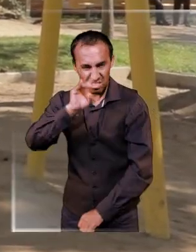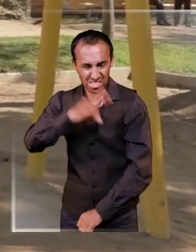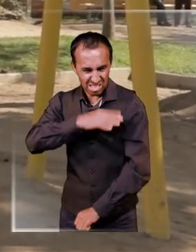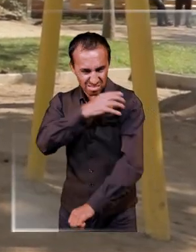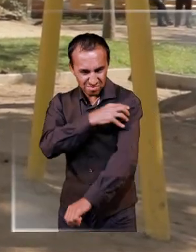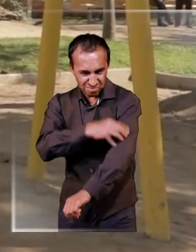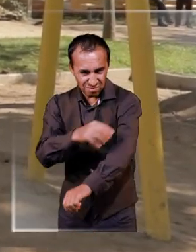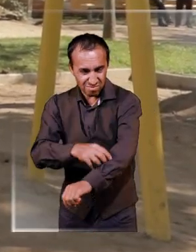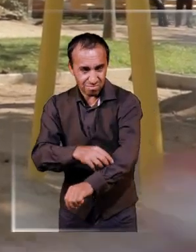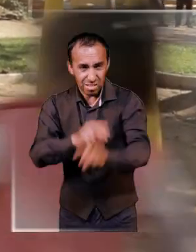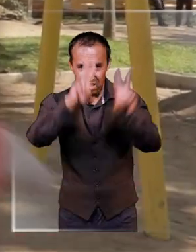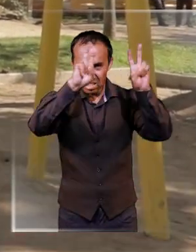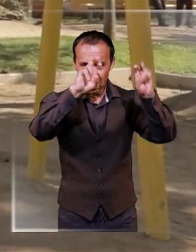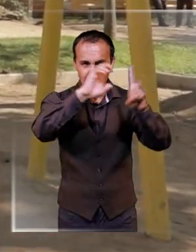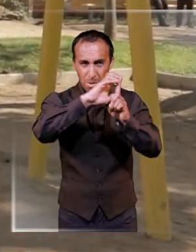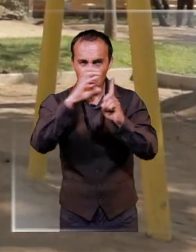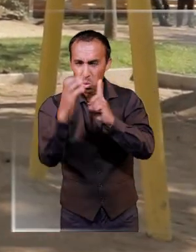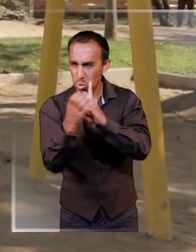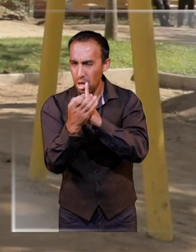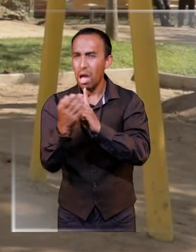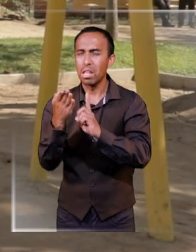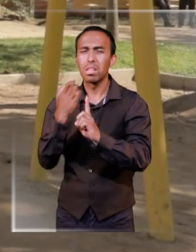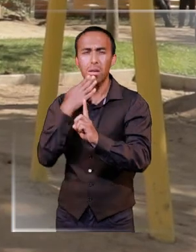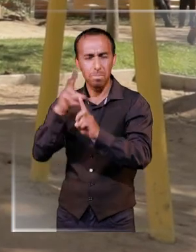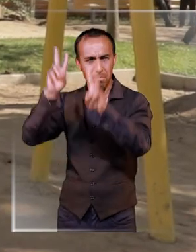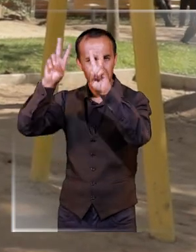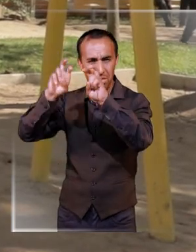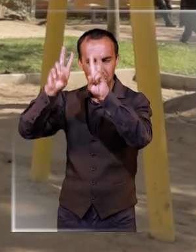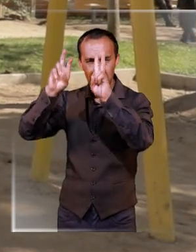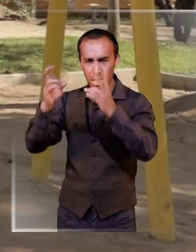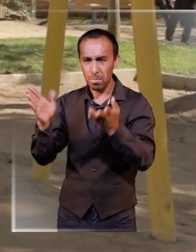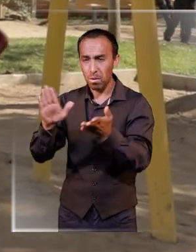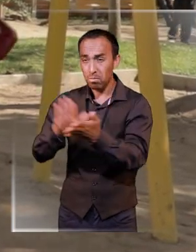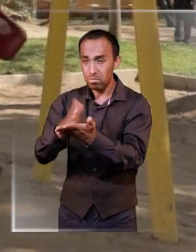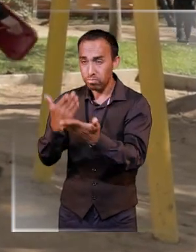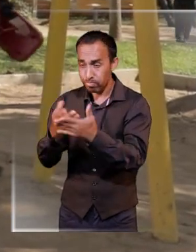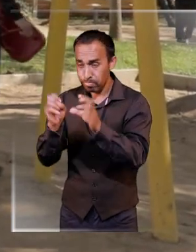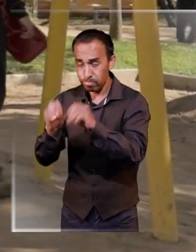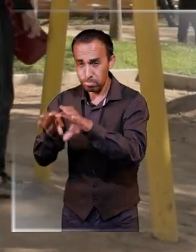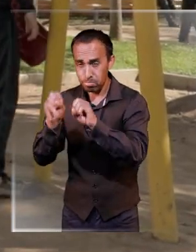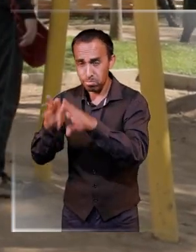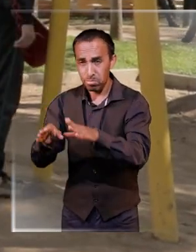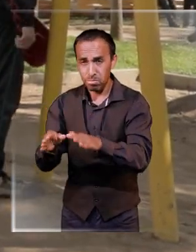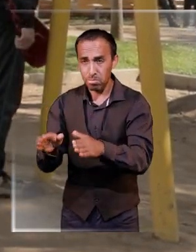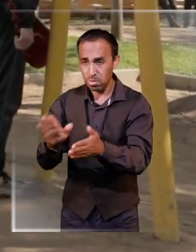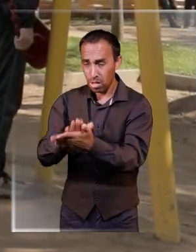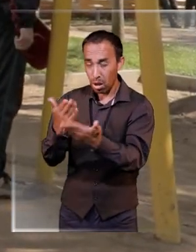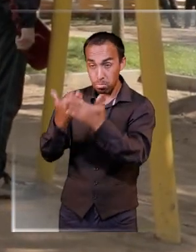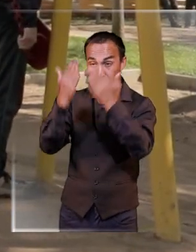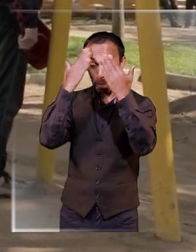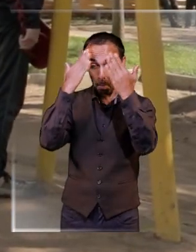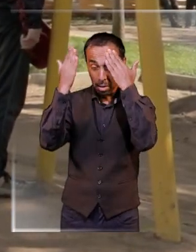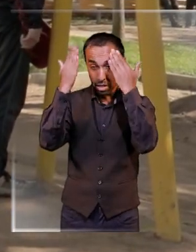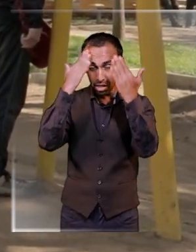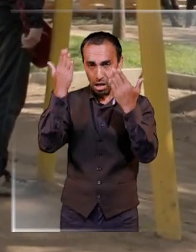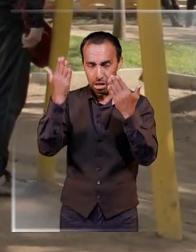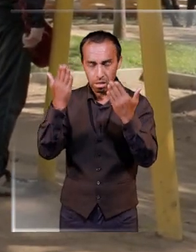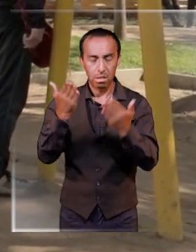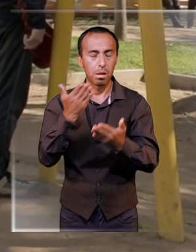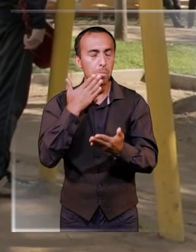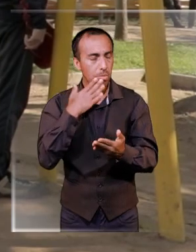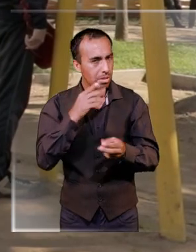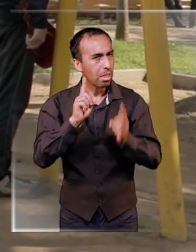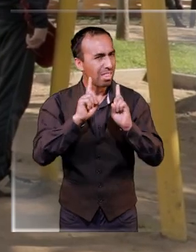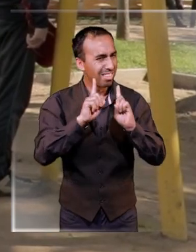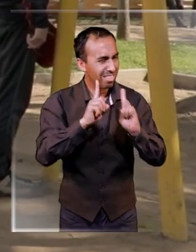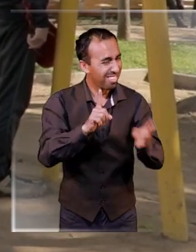Nosotros como país, en términos culturales, en términos también de formación de profesionales del ámbito de la salud mental, estamos completamente al